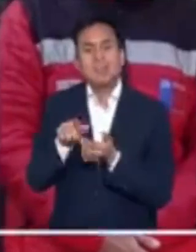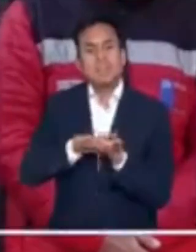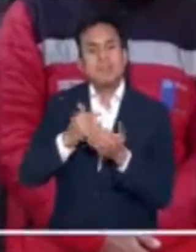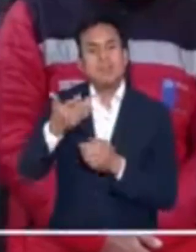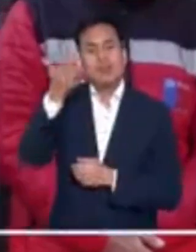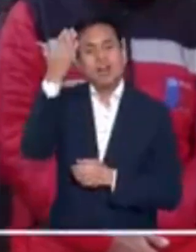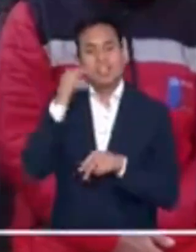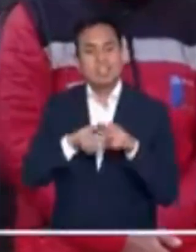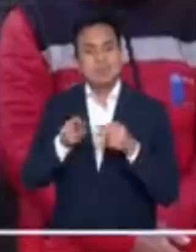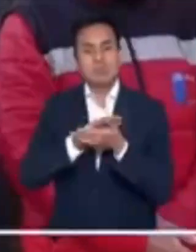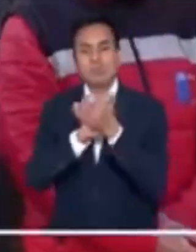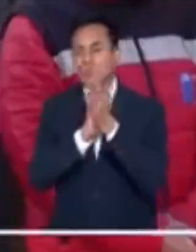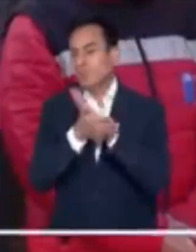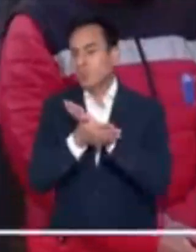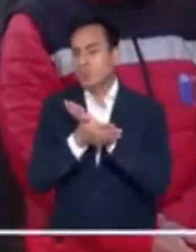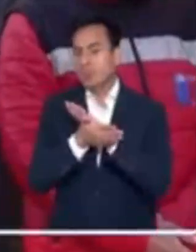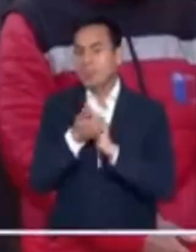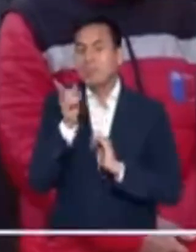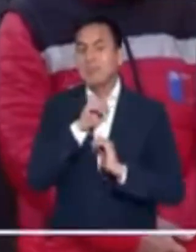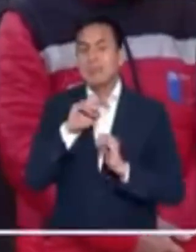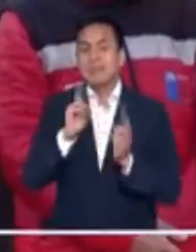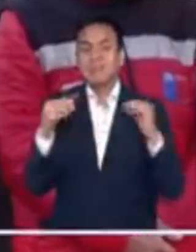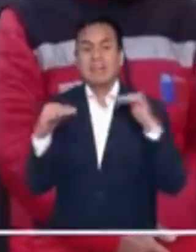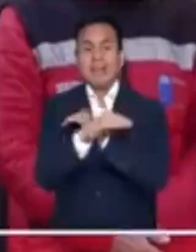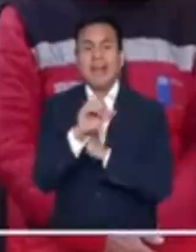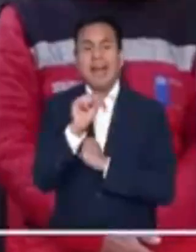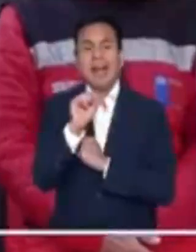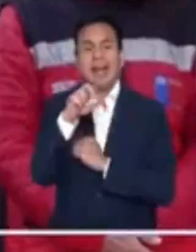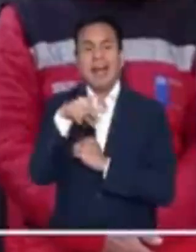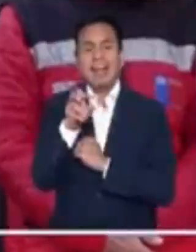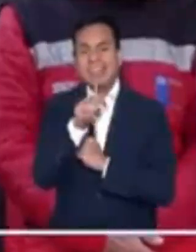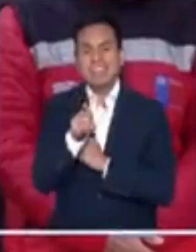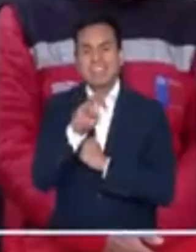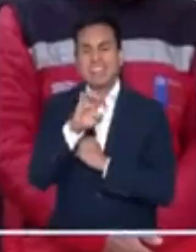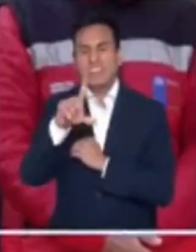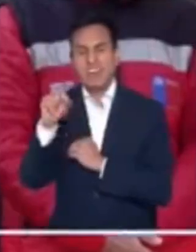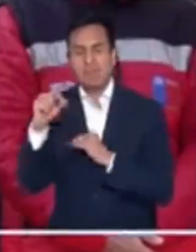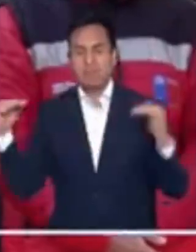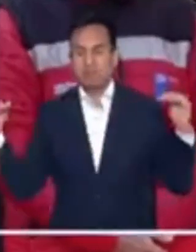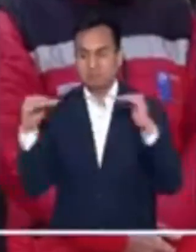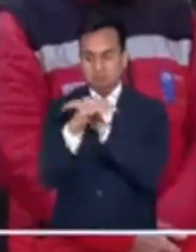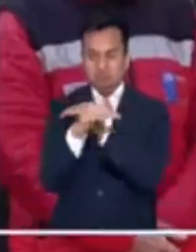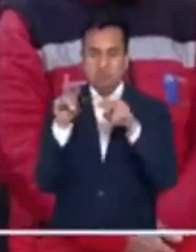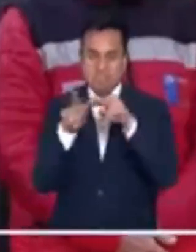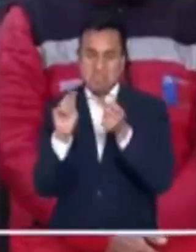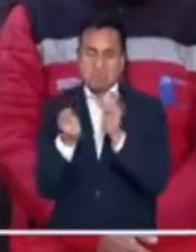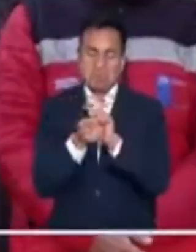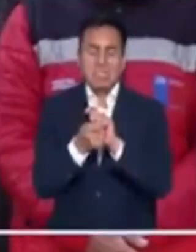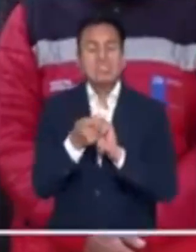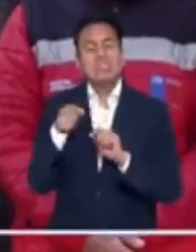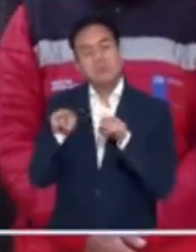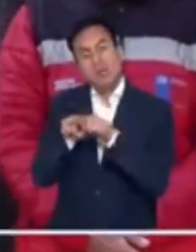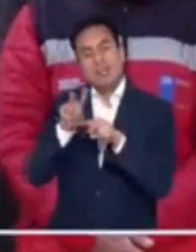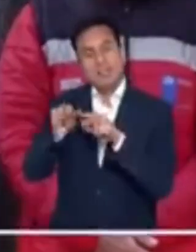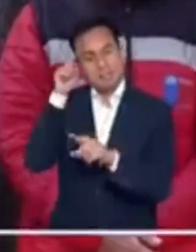hicimos toda el final de la reversibilidad Andrés Bello, que también significó un ajuste de los flujos vehiculares en esta zona. Lo mismo pensamos hacer